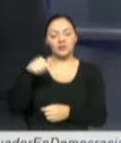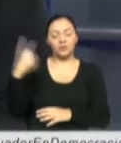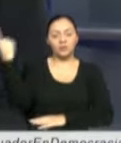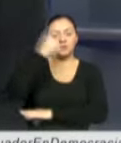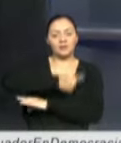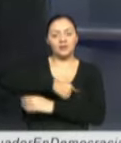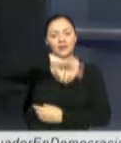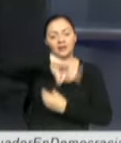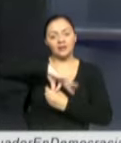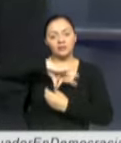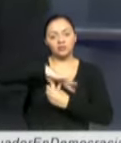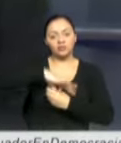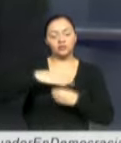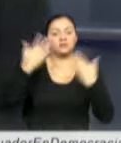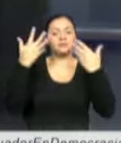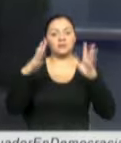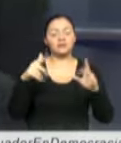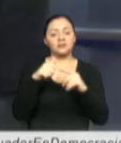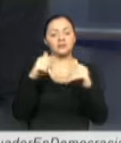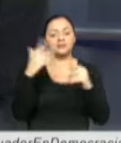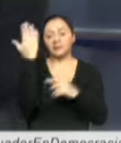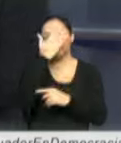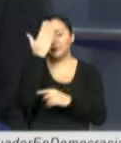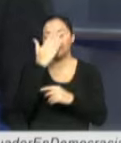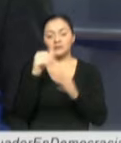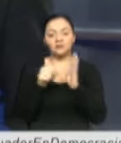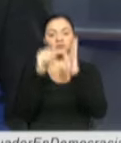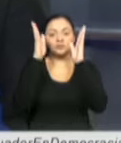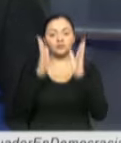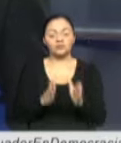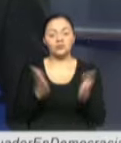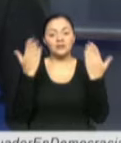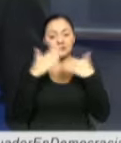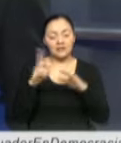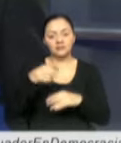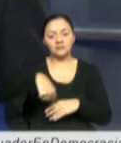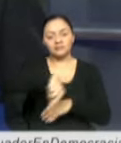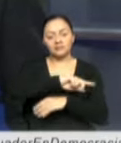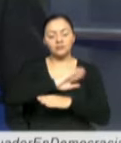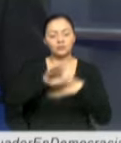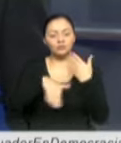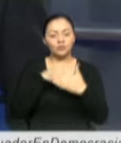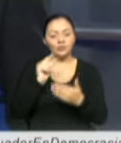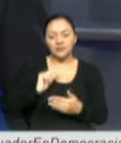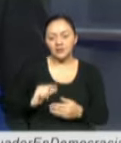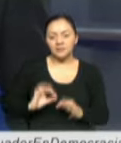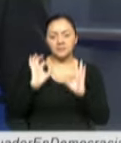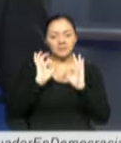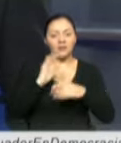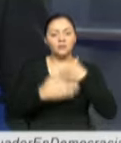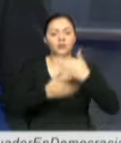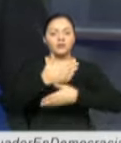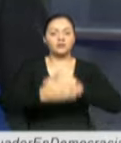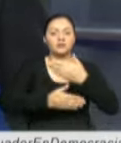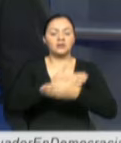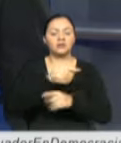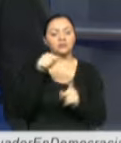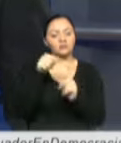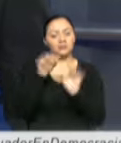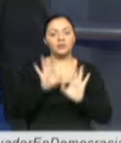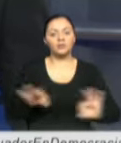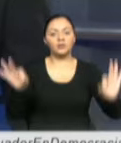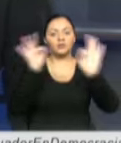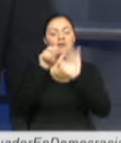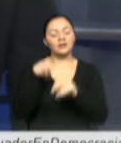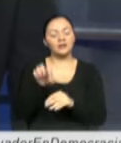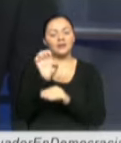jornada electoral, y a través de la pantalla de Tele Ciudadana usted podrá vivir todos los detalles en este proceso histórico que está